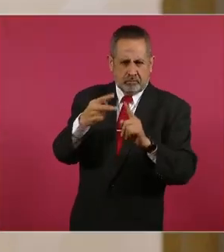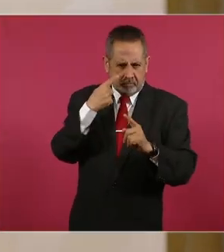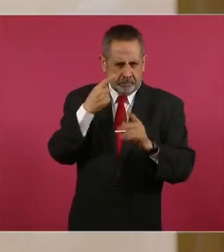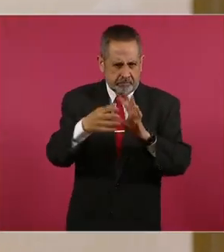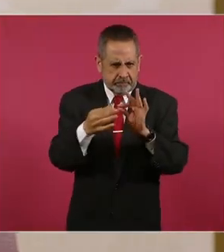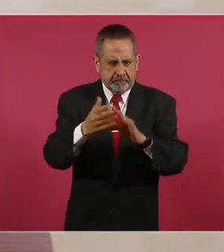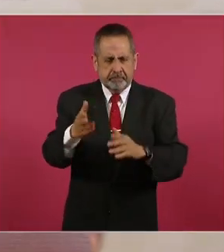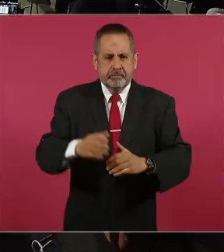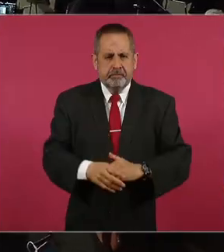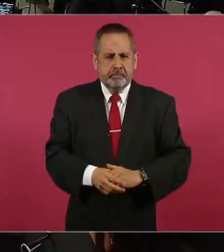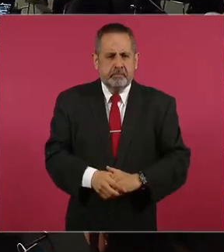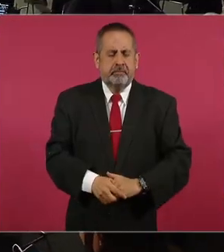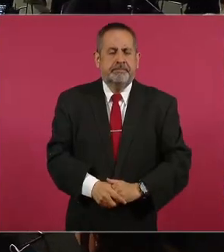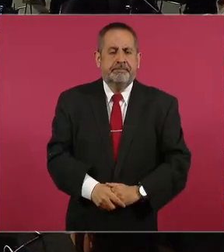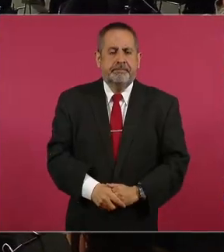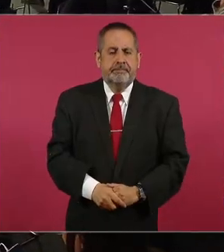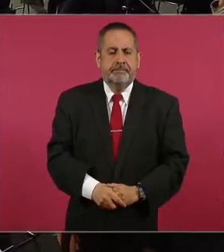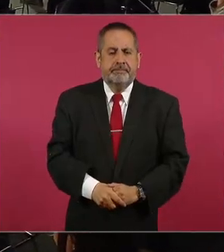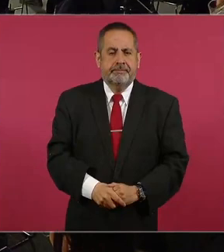¿Sí?